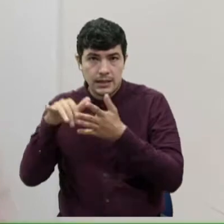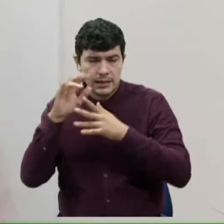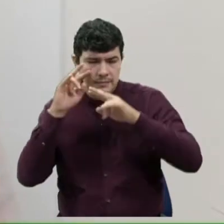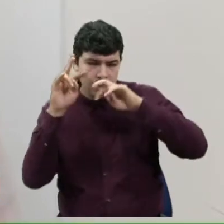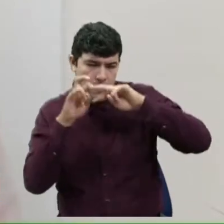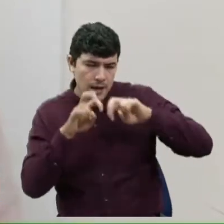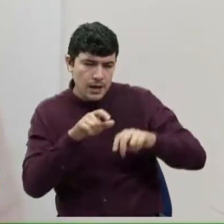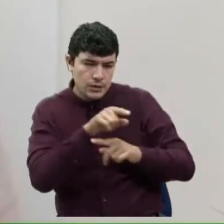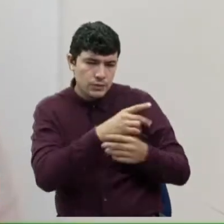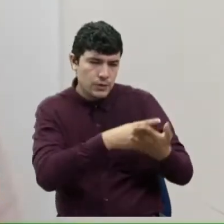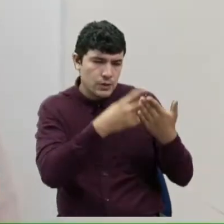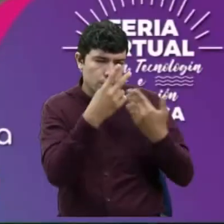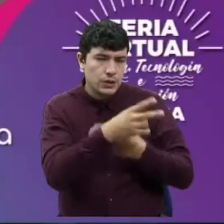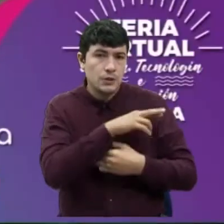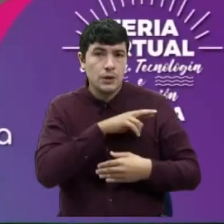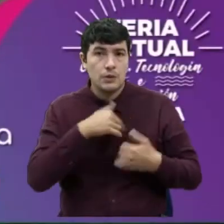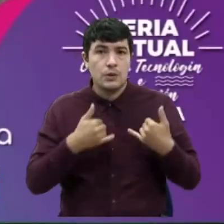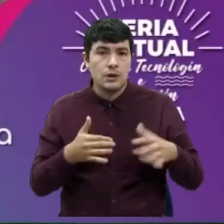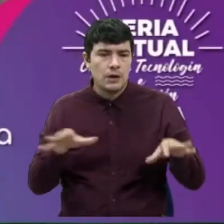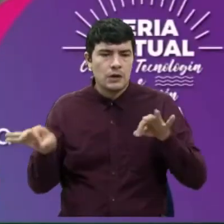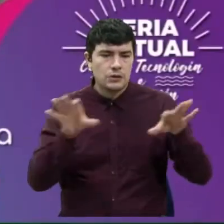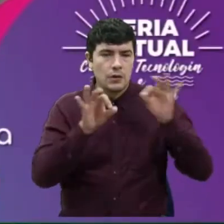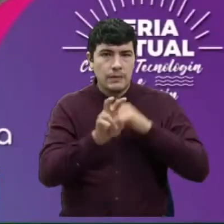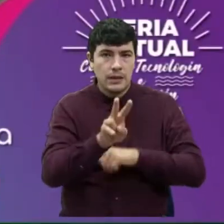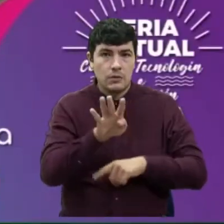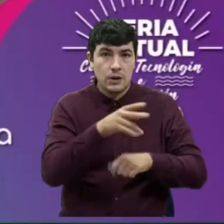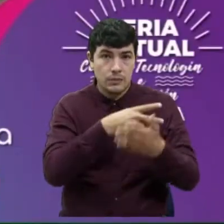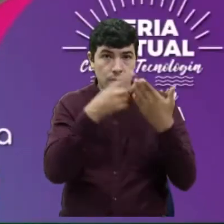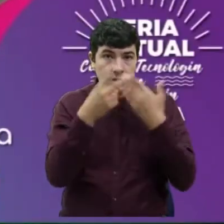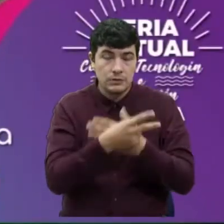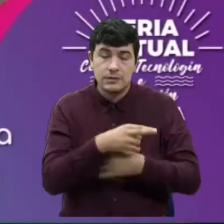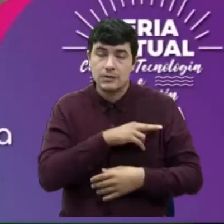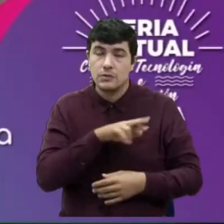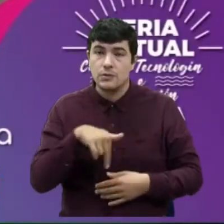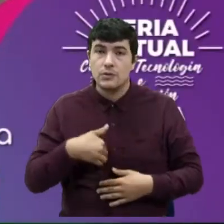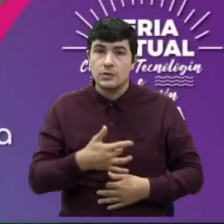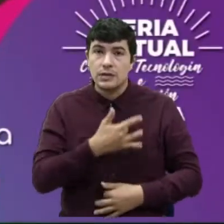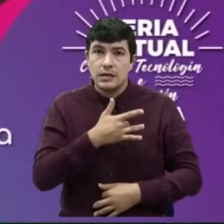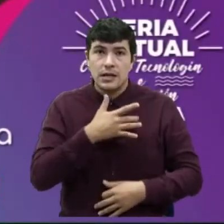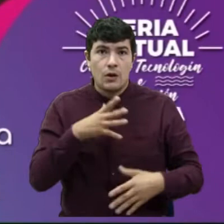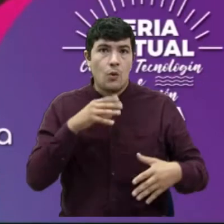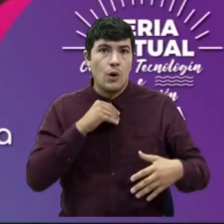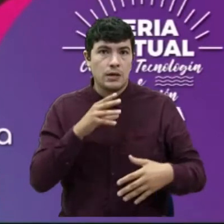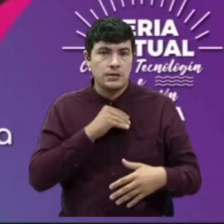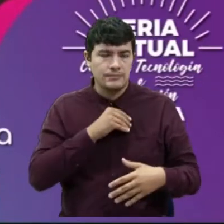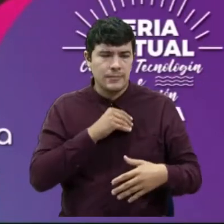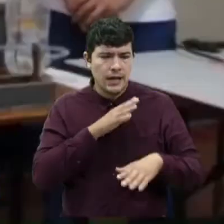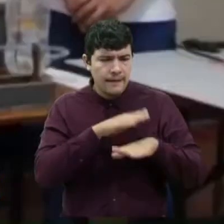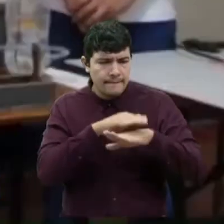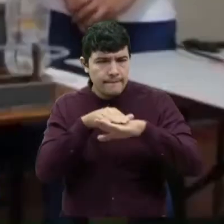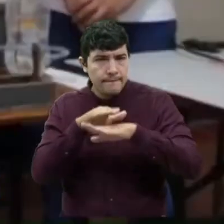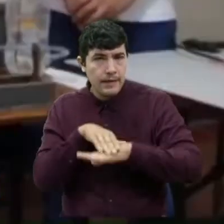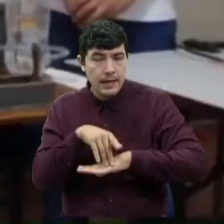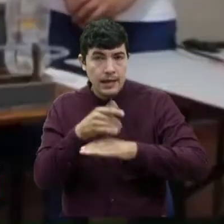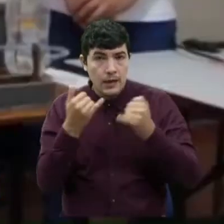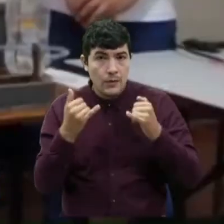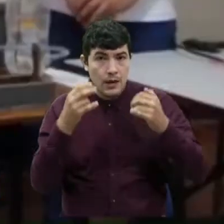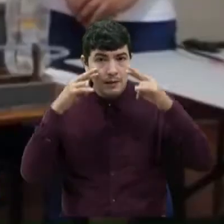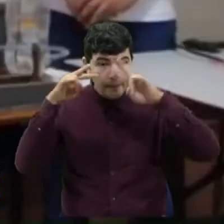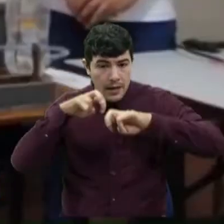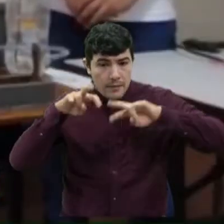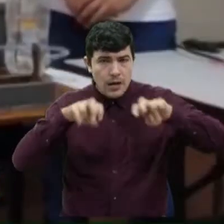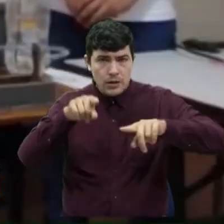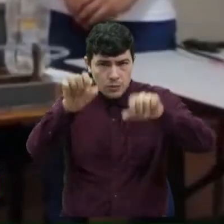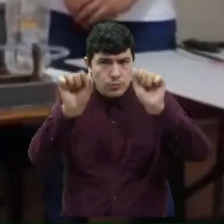quienes están muy contentos y en uno de sus mensajes para nuestros grupos es que efectivamente la investigación la pueden